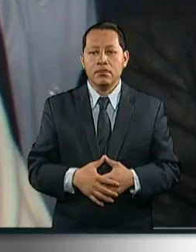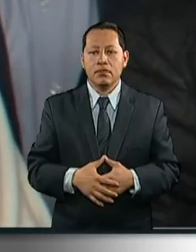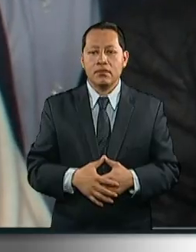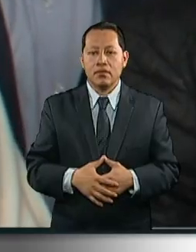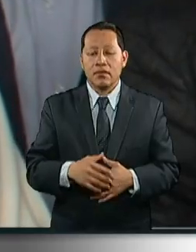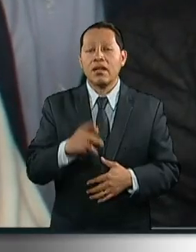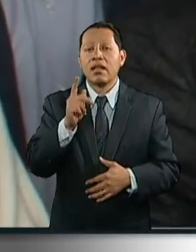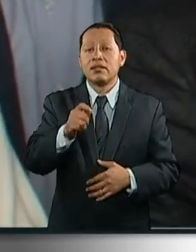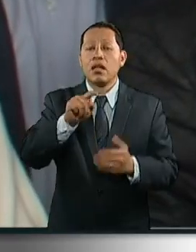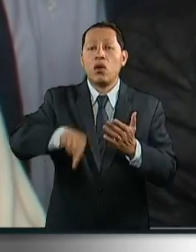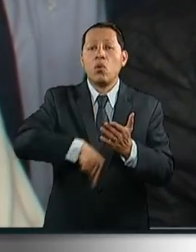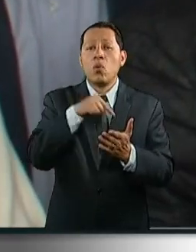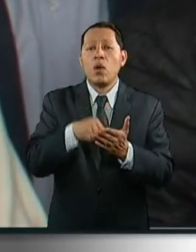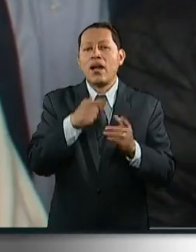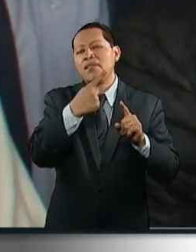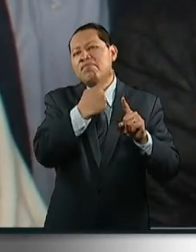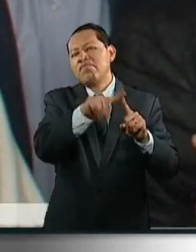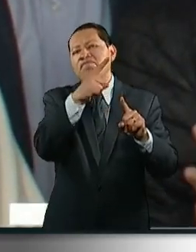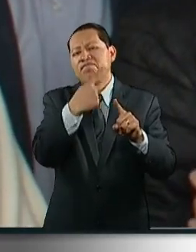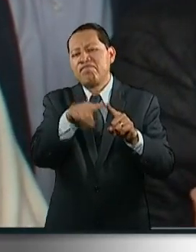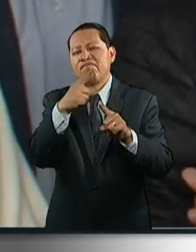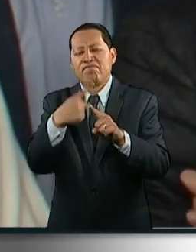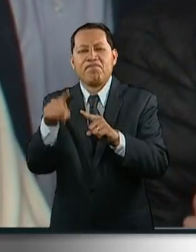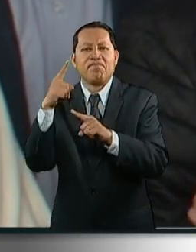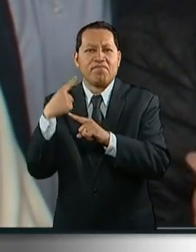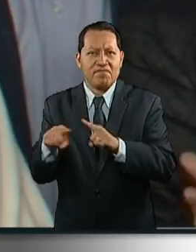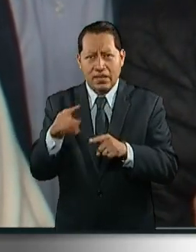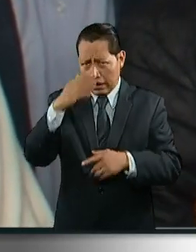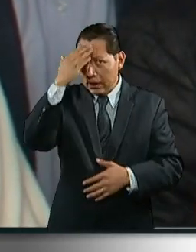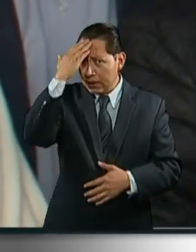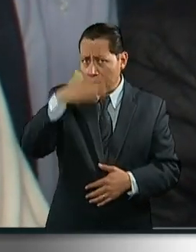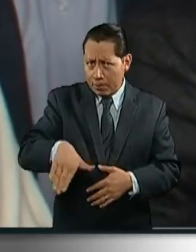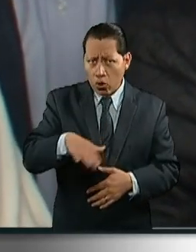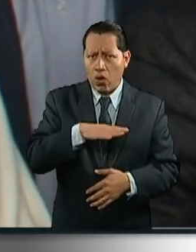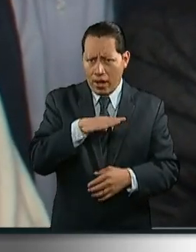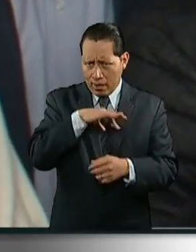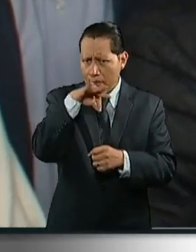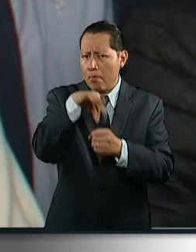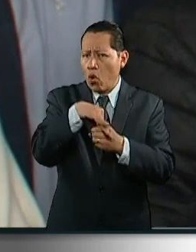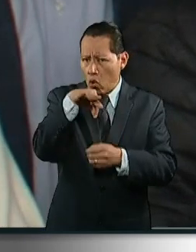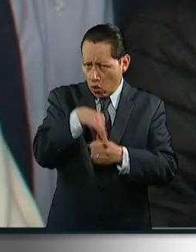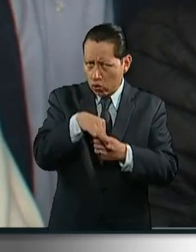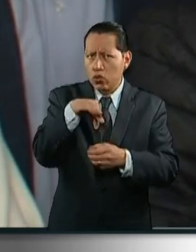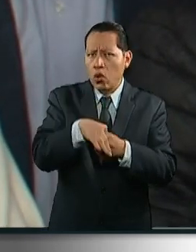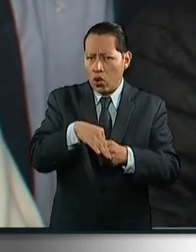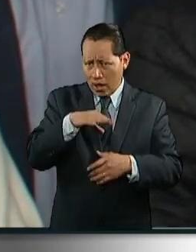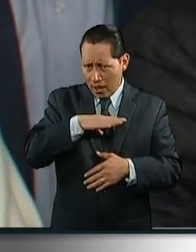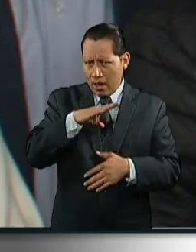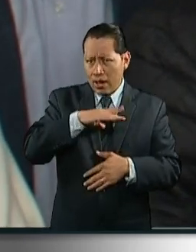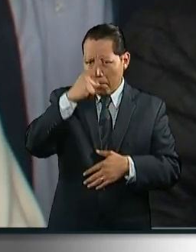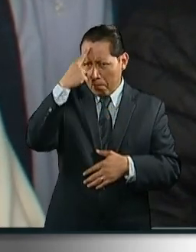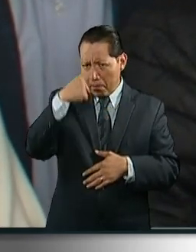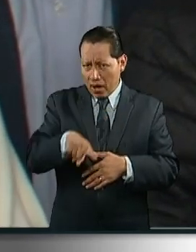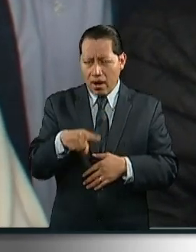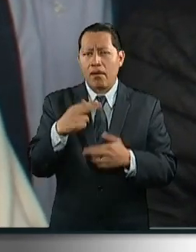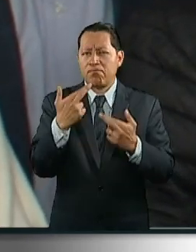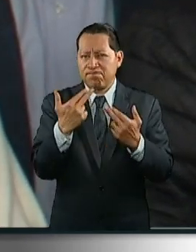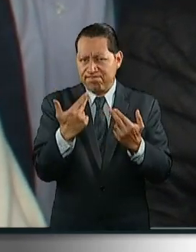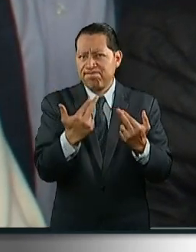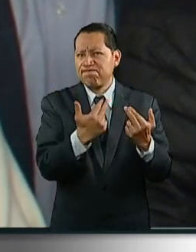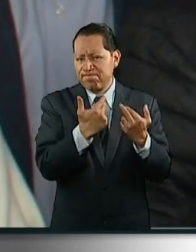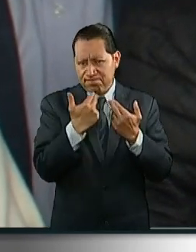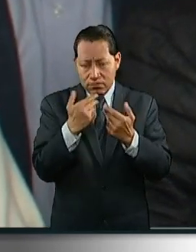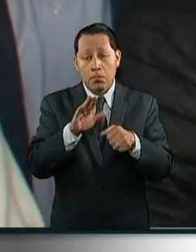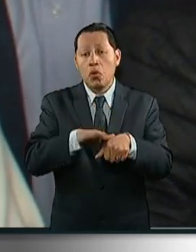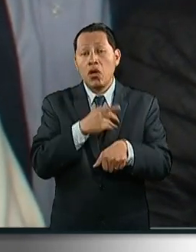Que este es un espacio plural y que sabemos que tienen los votos para destruir, porque para eso han